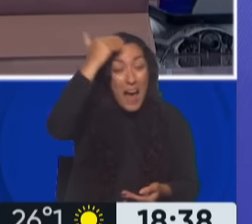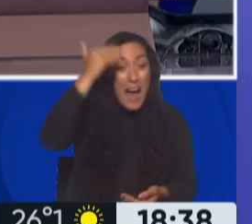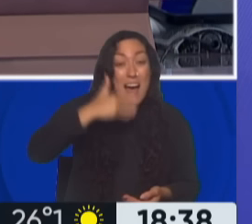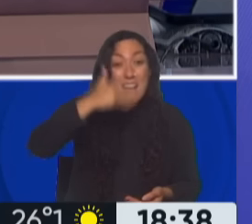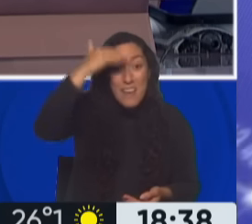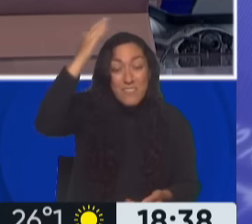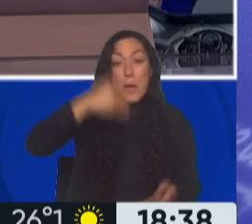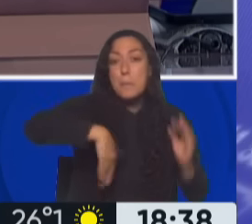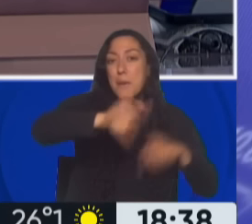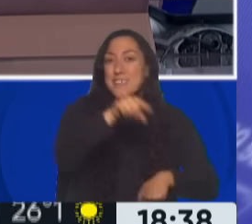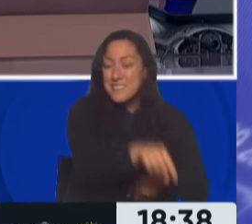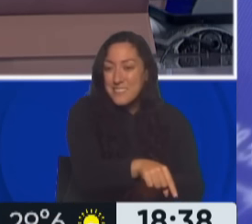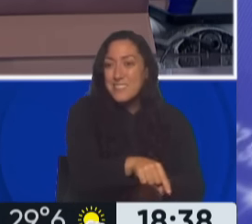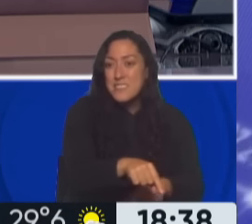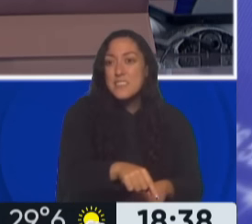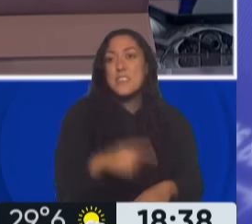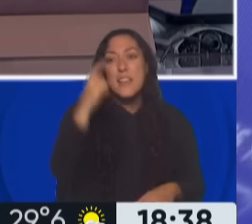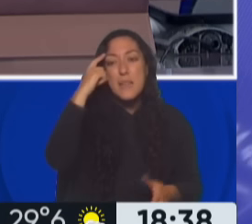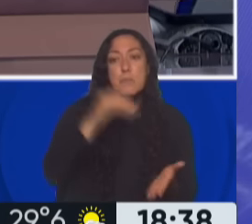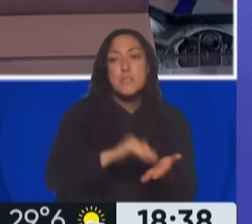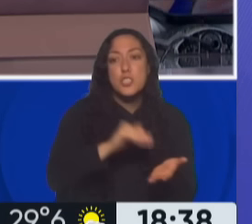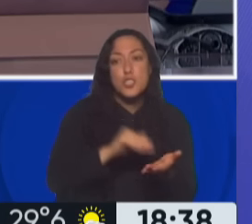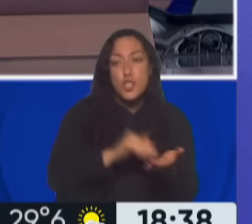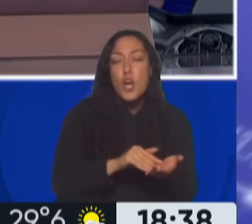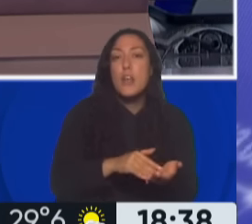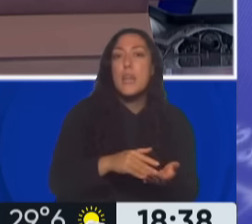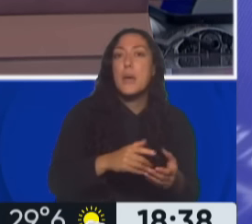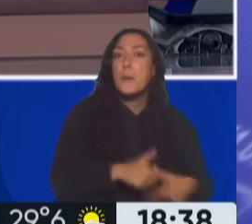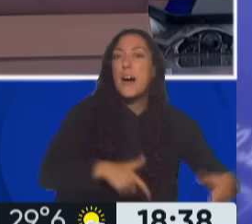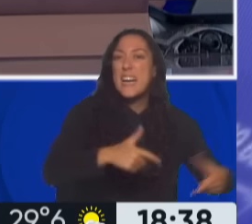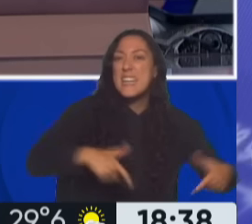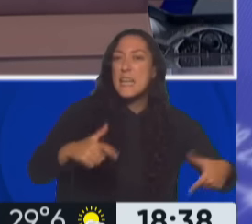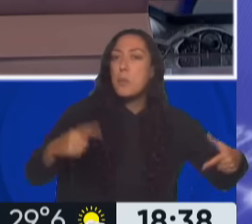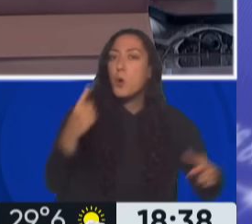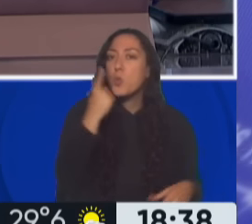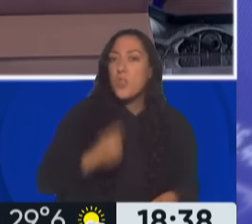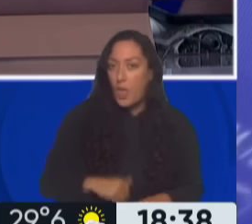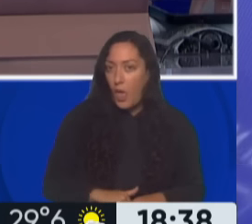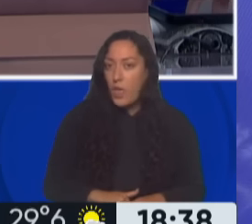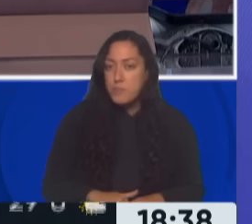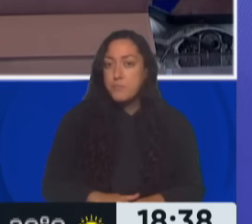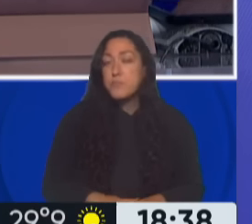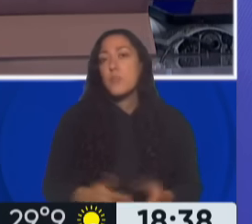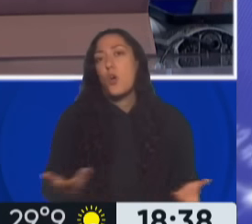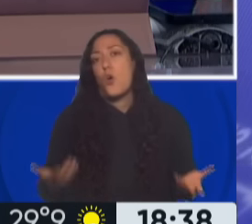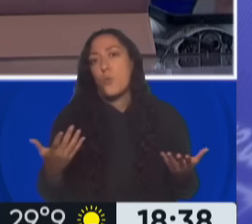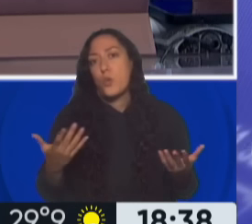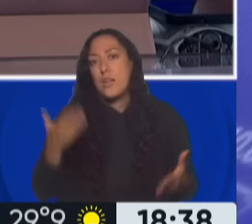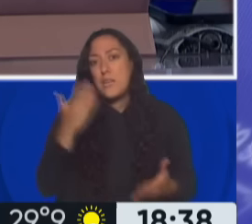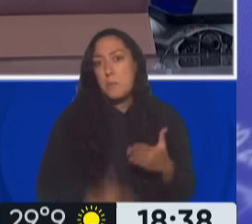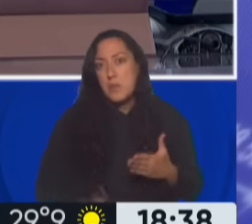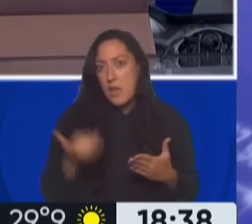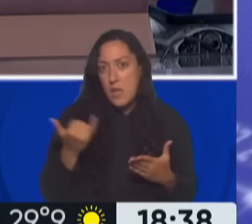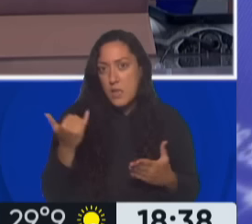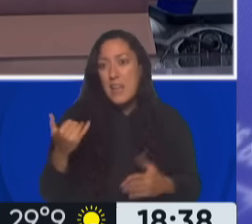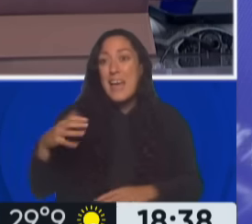millones de barriles diarios, y porque hay un límite de la OPEP, ¿no? Más allá de que, por supuesto, hay diferencias, no es lo mismo el costo de extraer el petróleo, que es